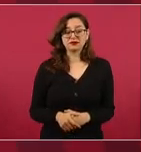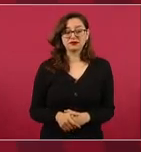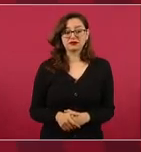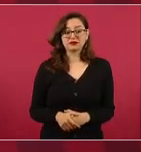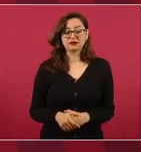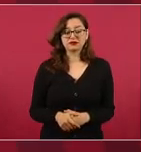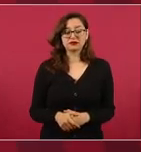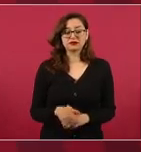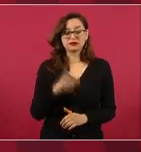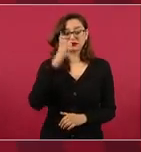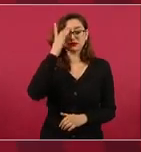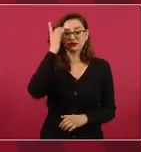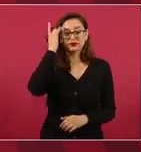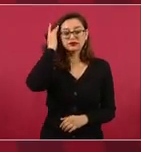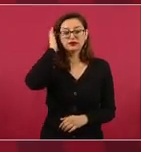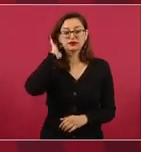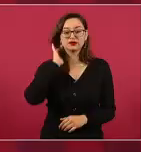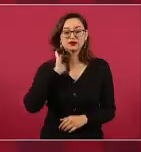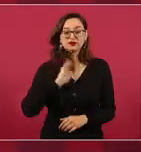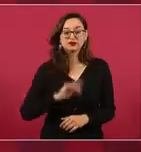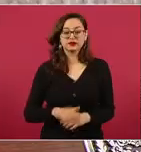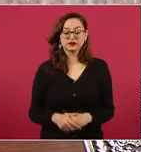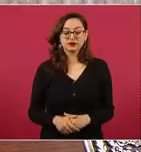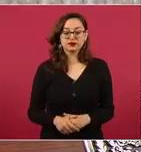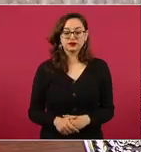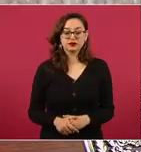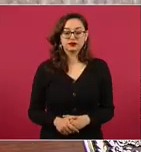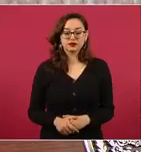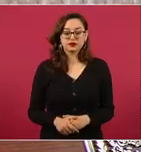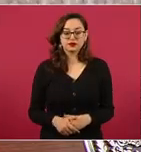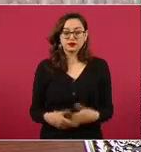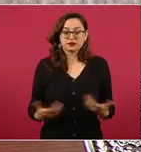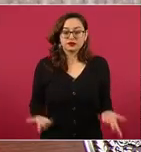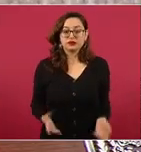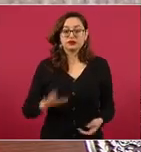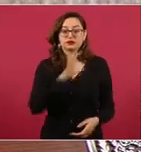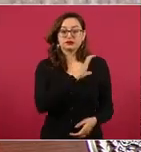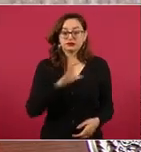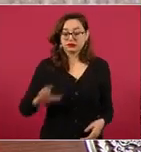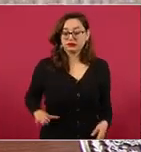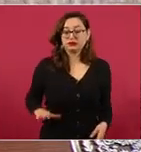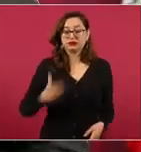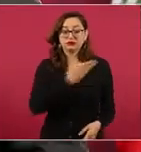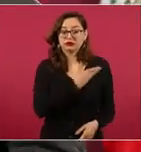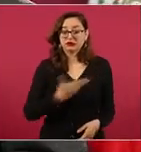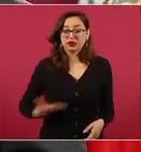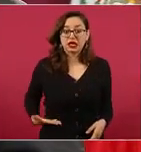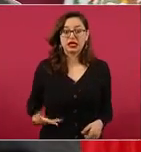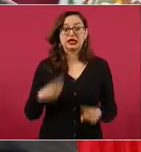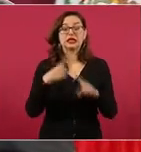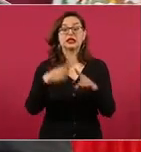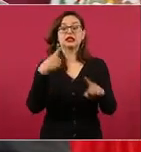En el caso de los candidatos a la presidencia, encuesta,